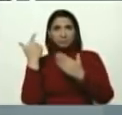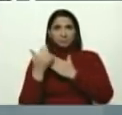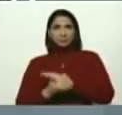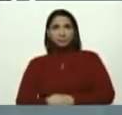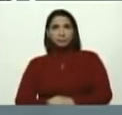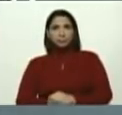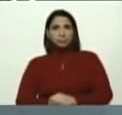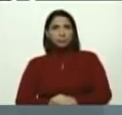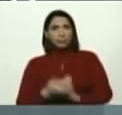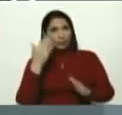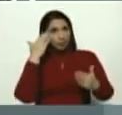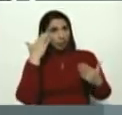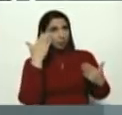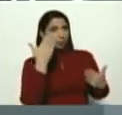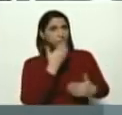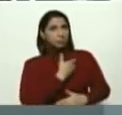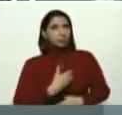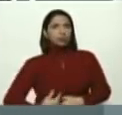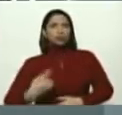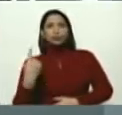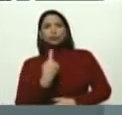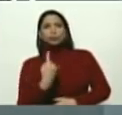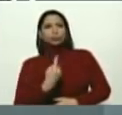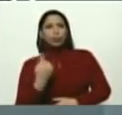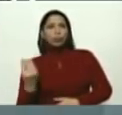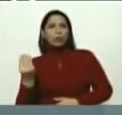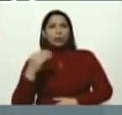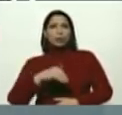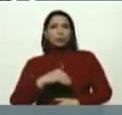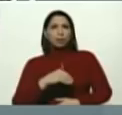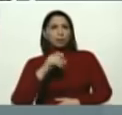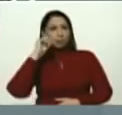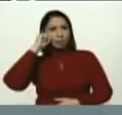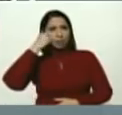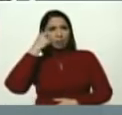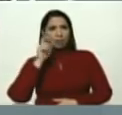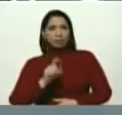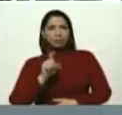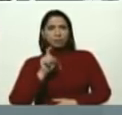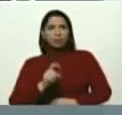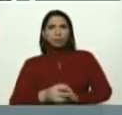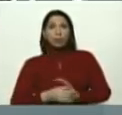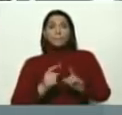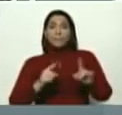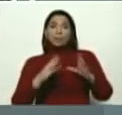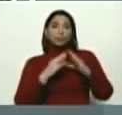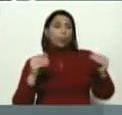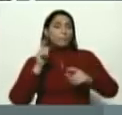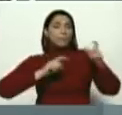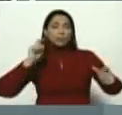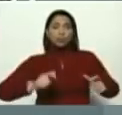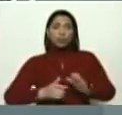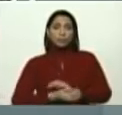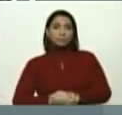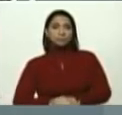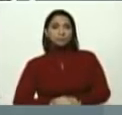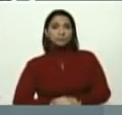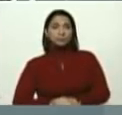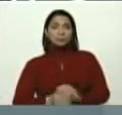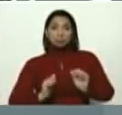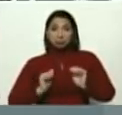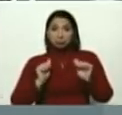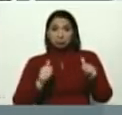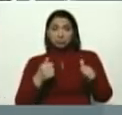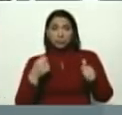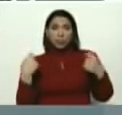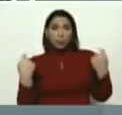Saludos, presidente. Solo agregaría el recordatorio necesario para que todas las personas que comienzan su